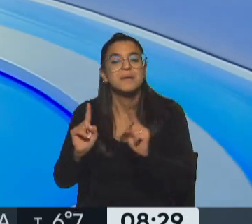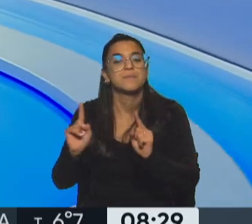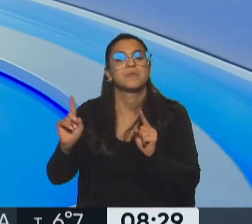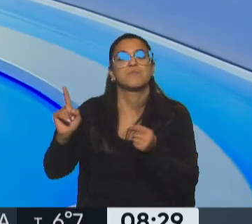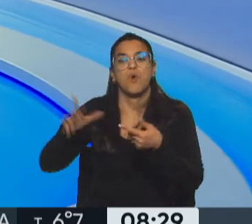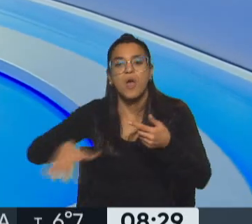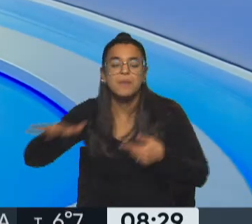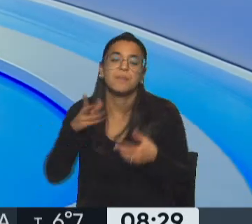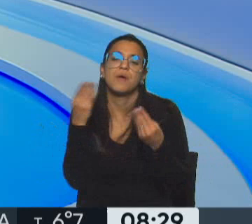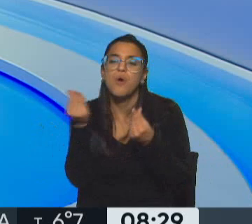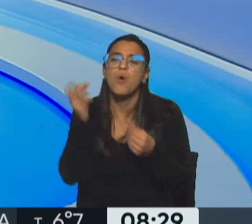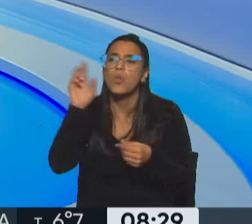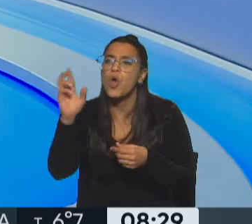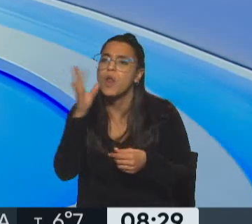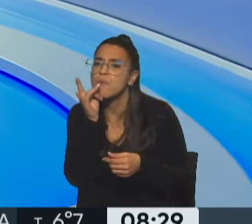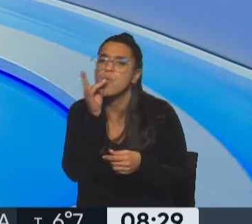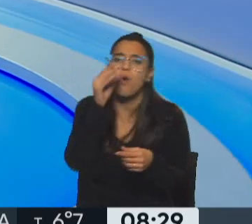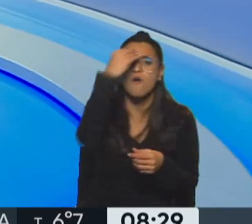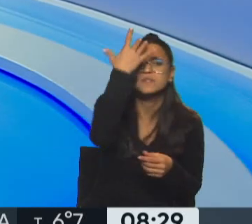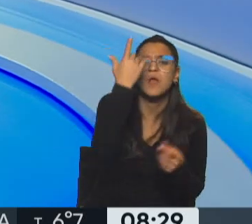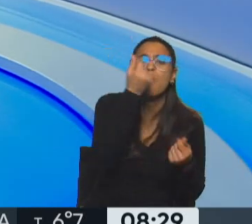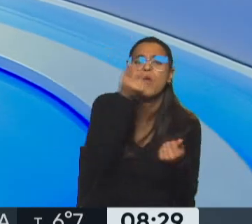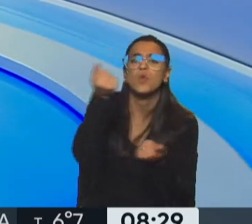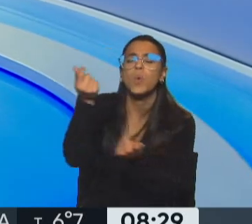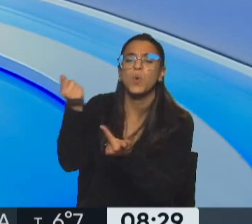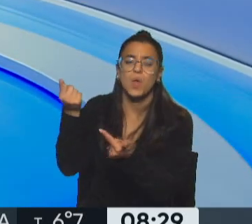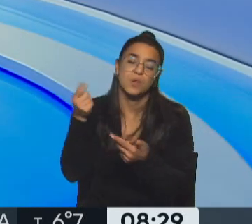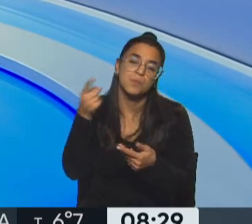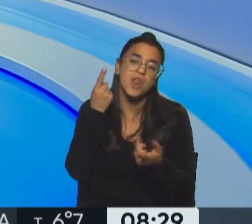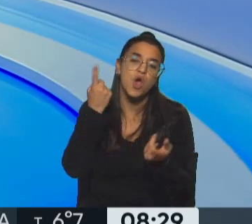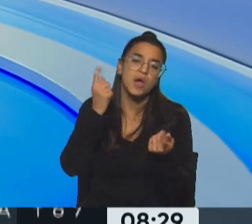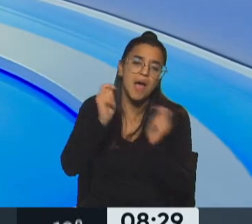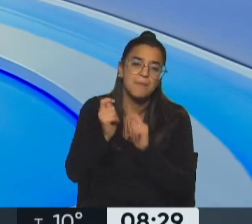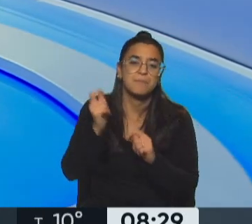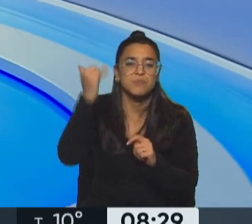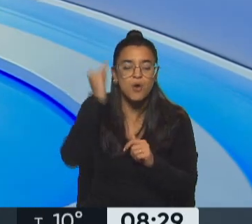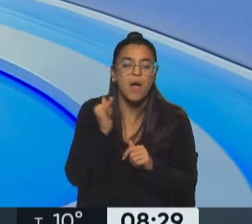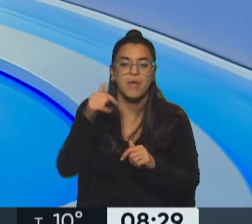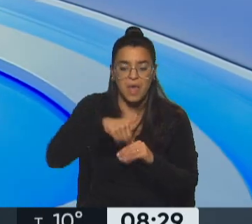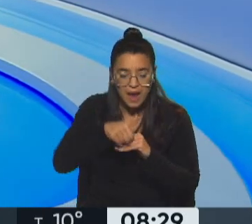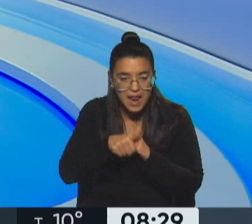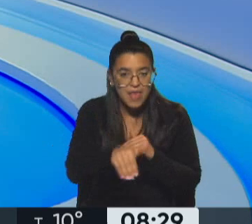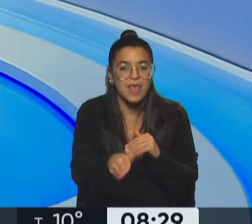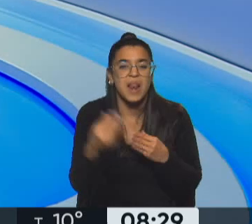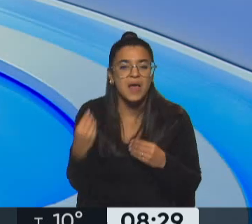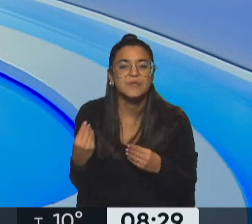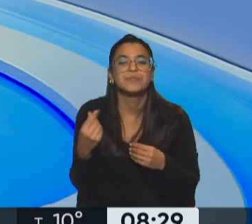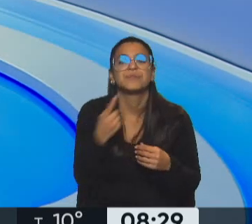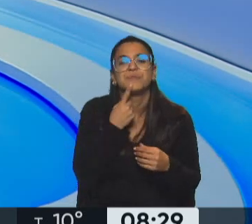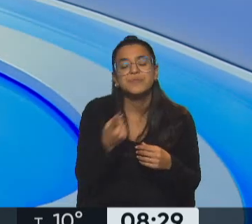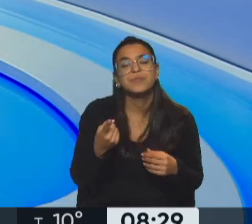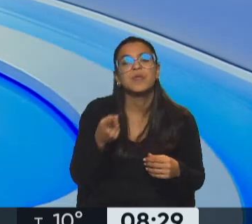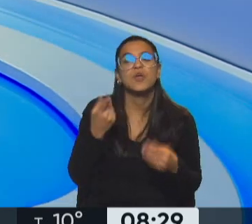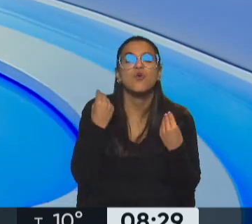la sensibilidad de cuánto está el blue, cuánto está el oficial, etc. Pero hay una modificación clara que hay que hacer de acá hacia adelante. ¿Cómo hacemos todos